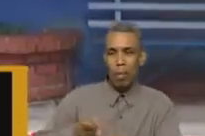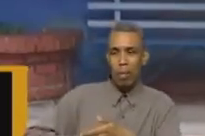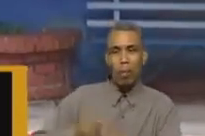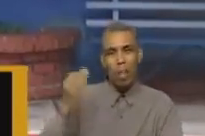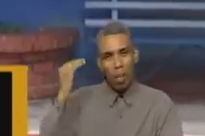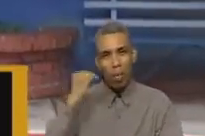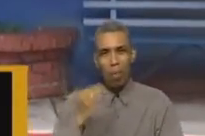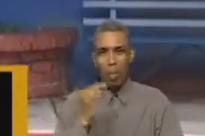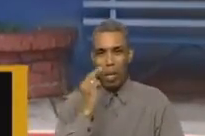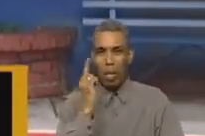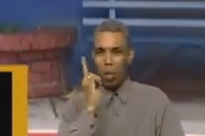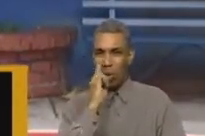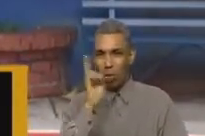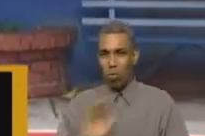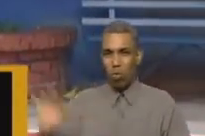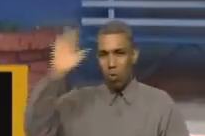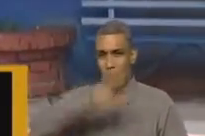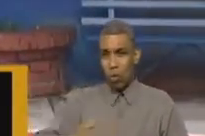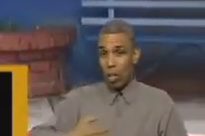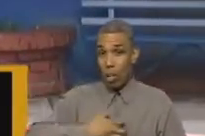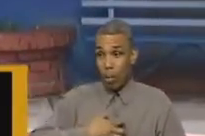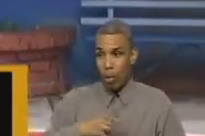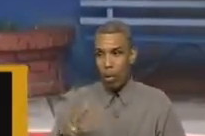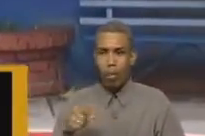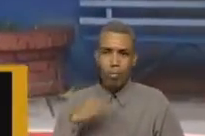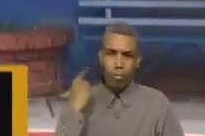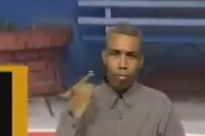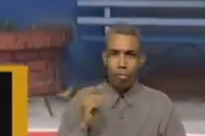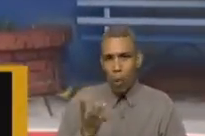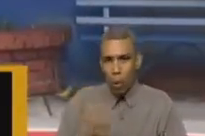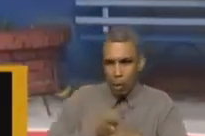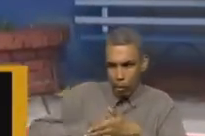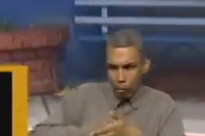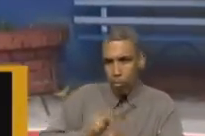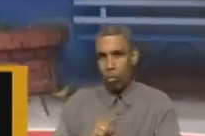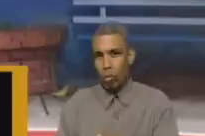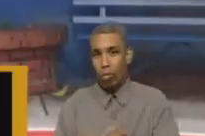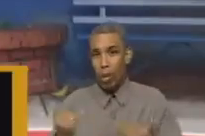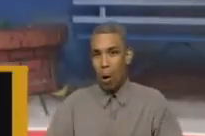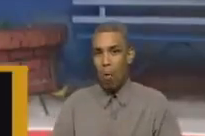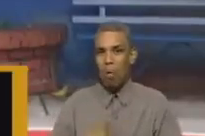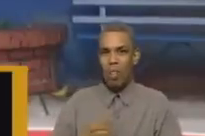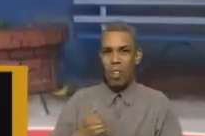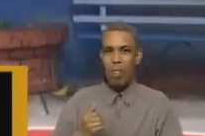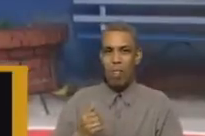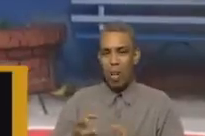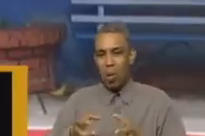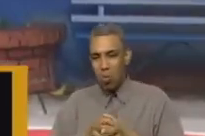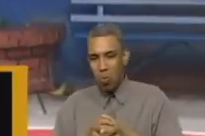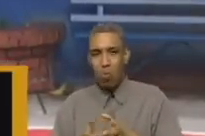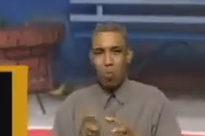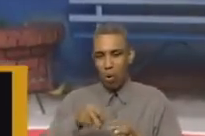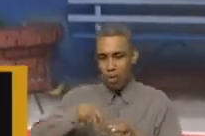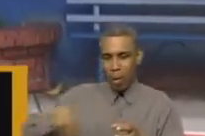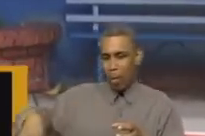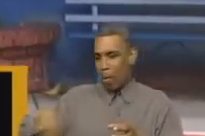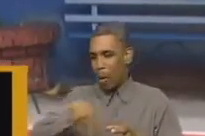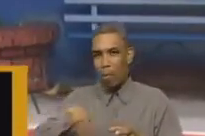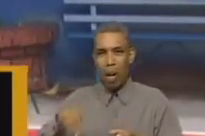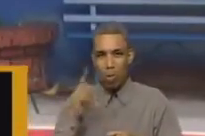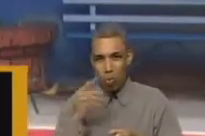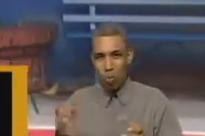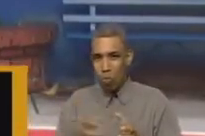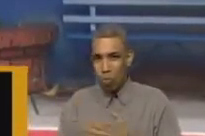nacional, pero pues su velocidad y por sus buenos resultados adquirió el cupo para ir a la Selección Colombia y representar en Bolivia, en Cochabamba, en los